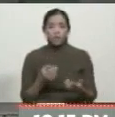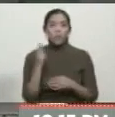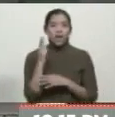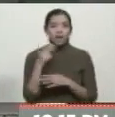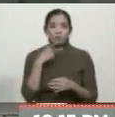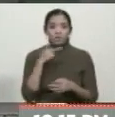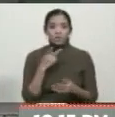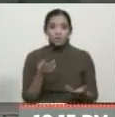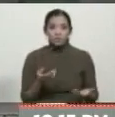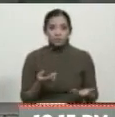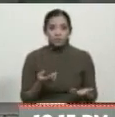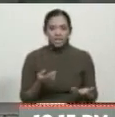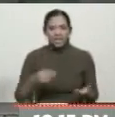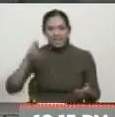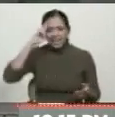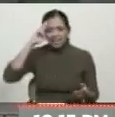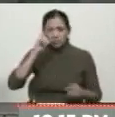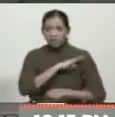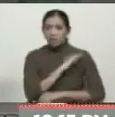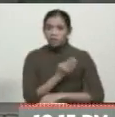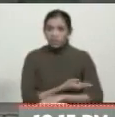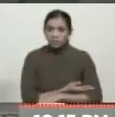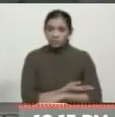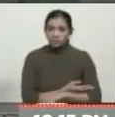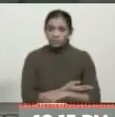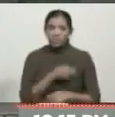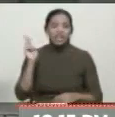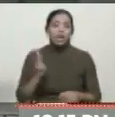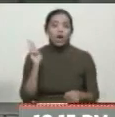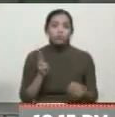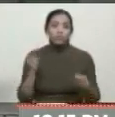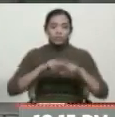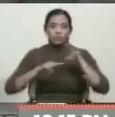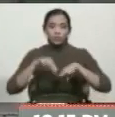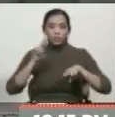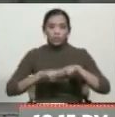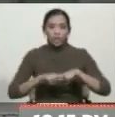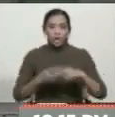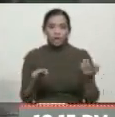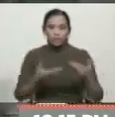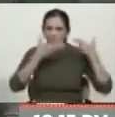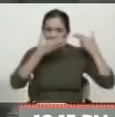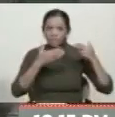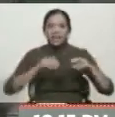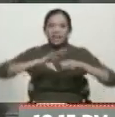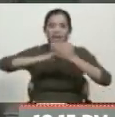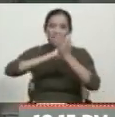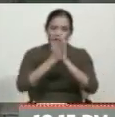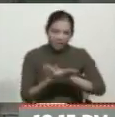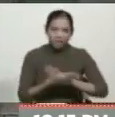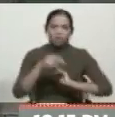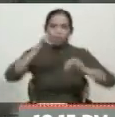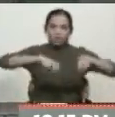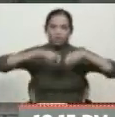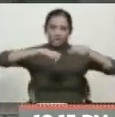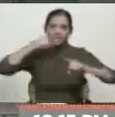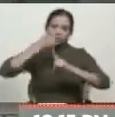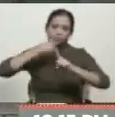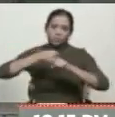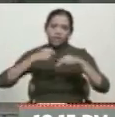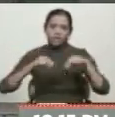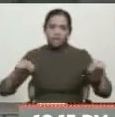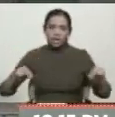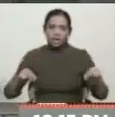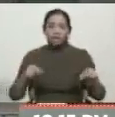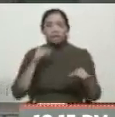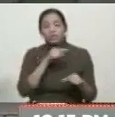de la razón, sino en la razón de la fuerza. En la utilización de estructuras paramilitares para eliminar a los campesinos que luchan por la tierra. Y eso lo